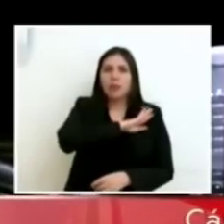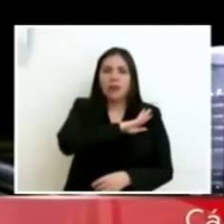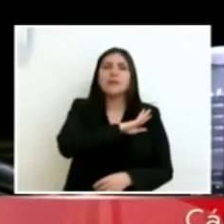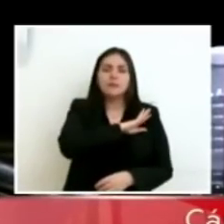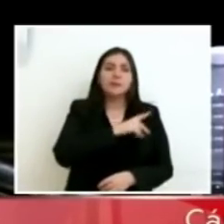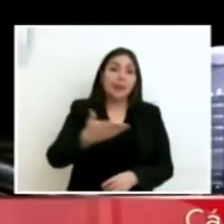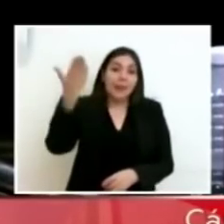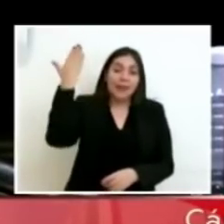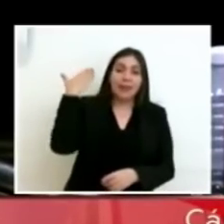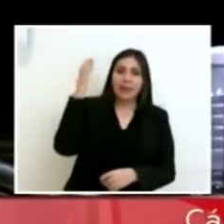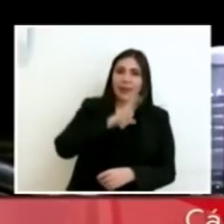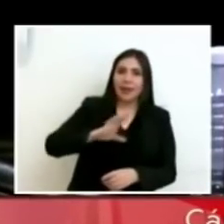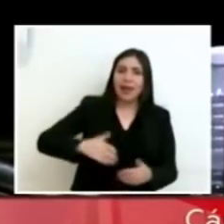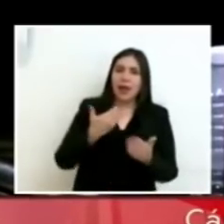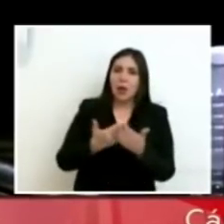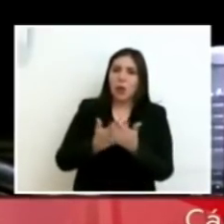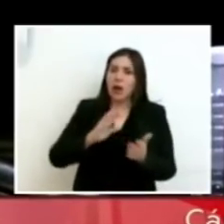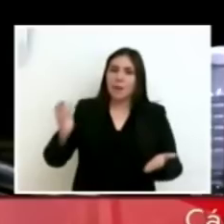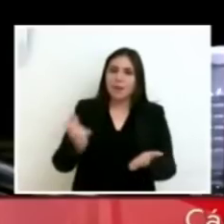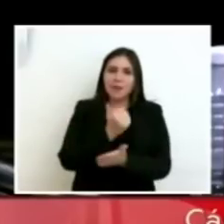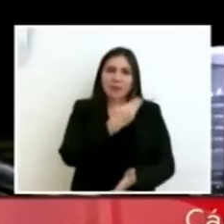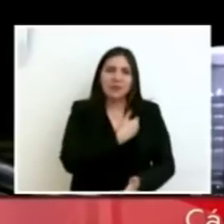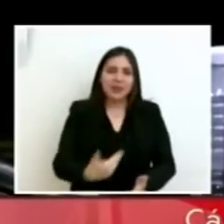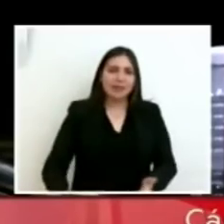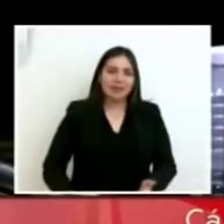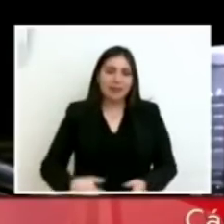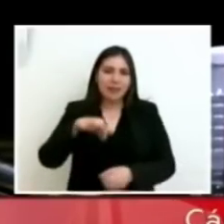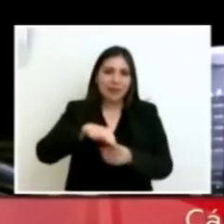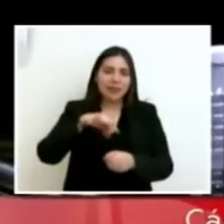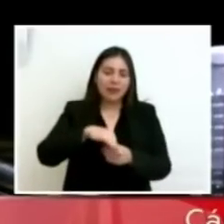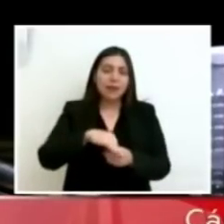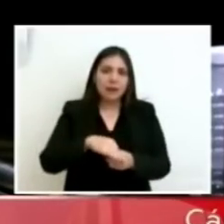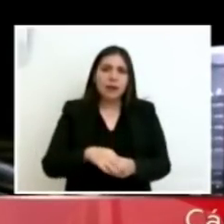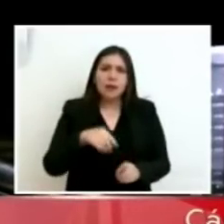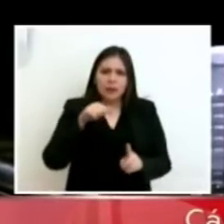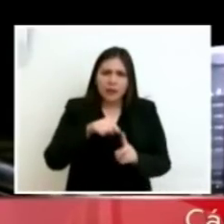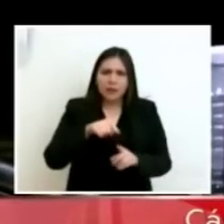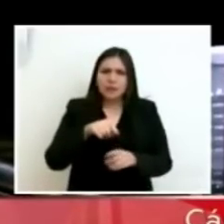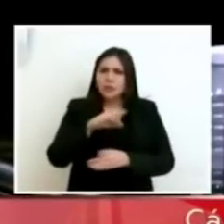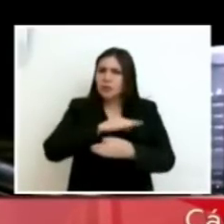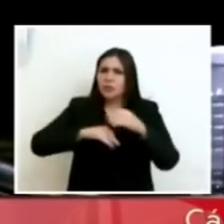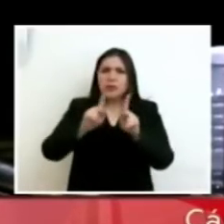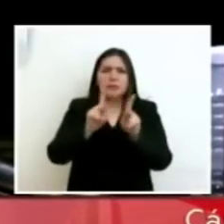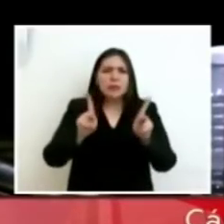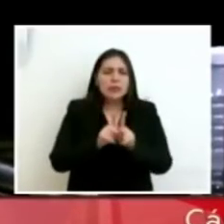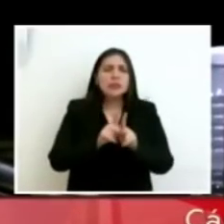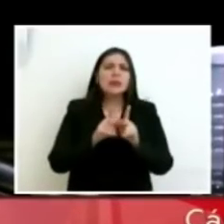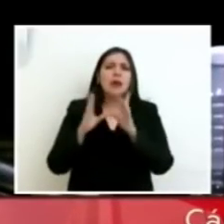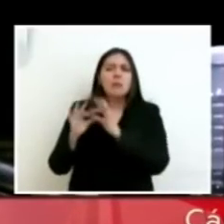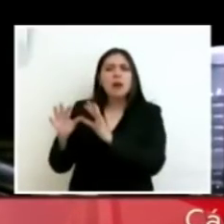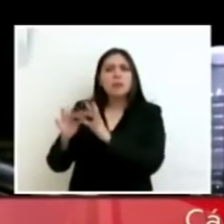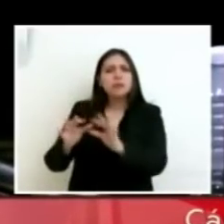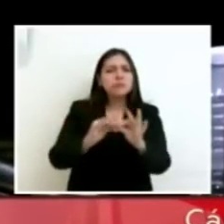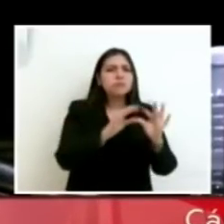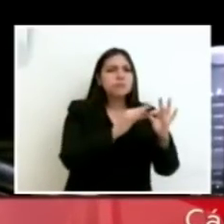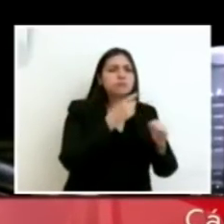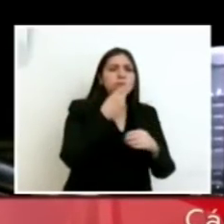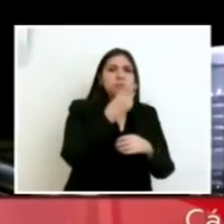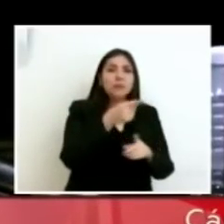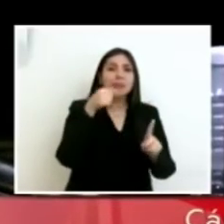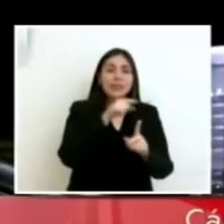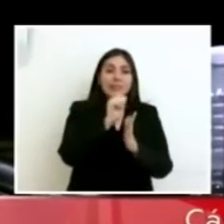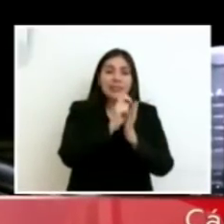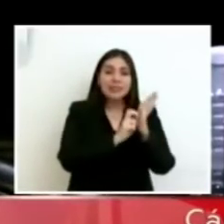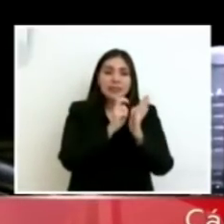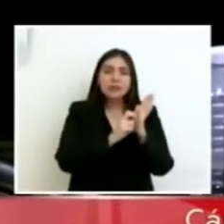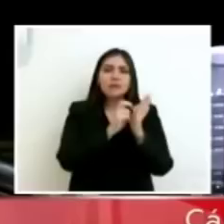entonces candidata y hoy presidenta electa, expresó en todas las plazas públicas que visitó durante su campaña esta reforma